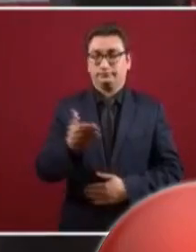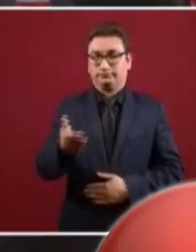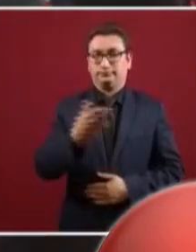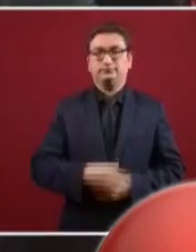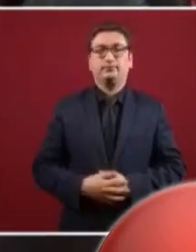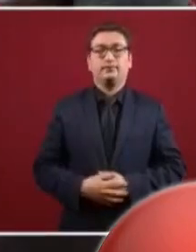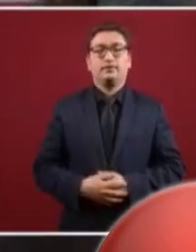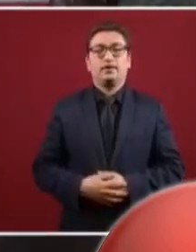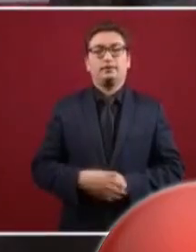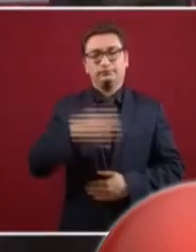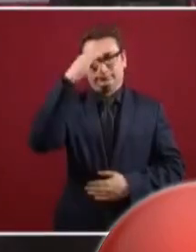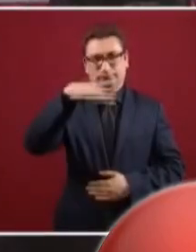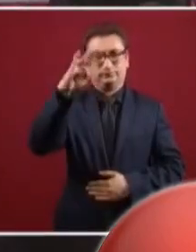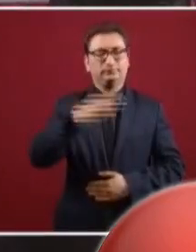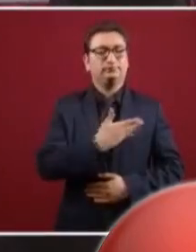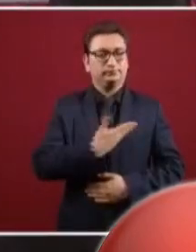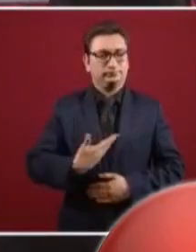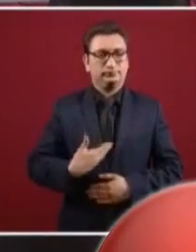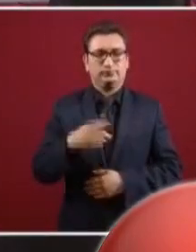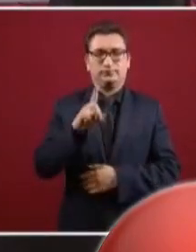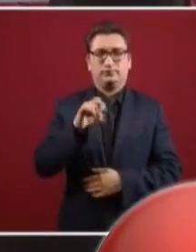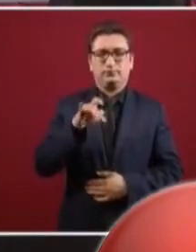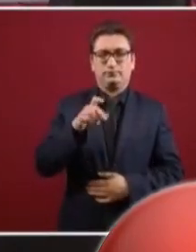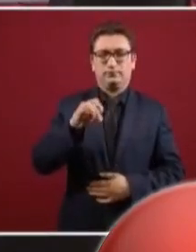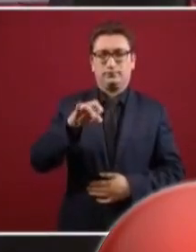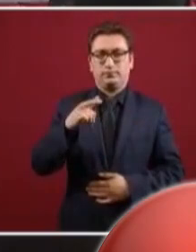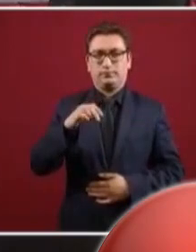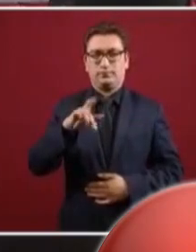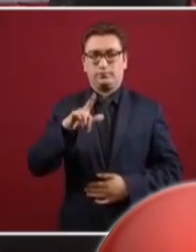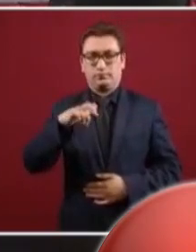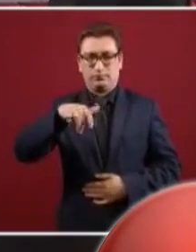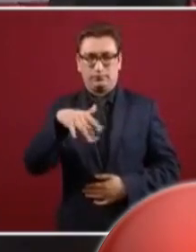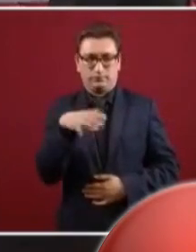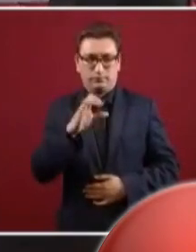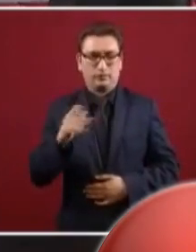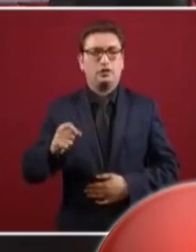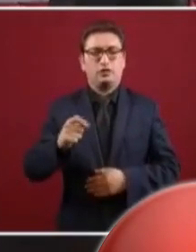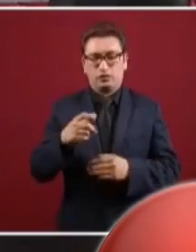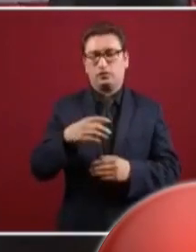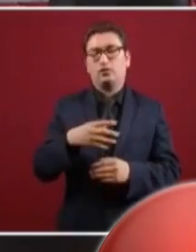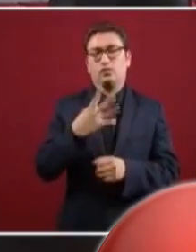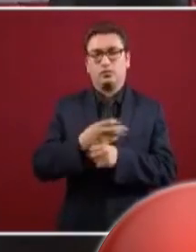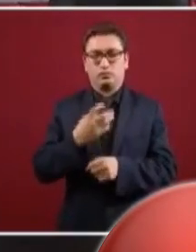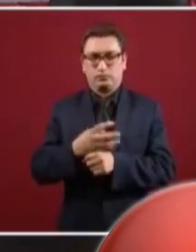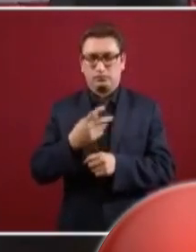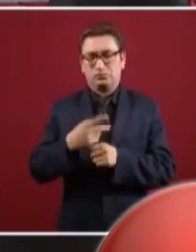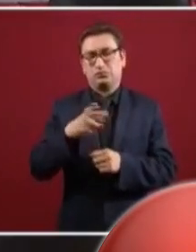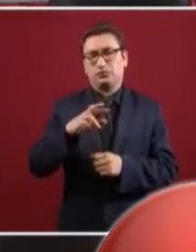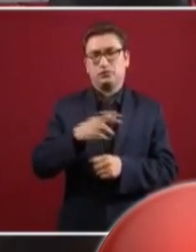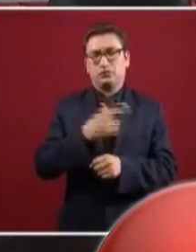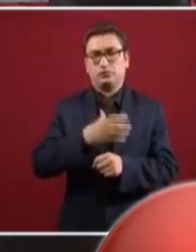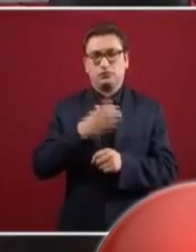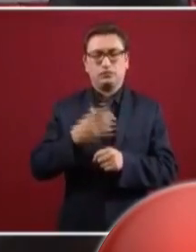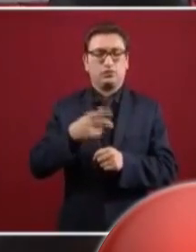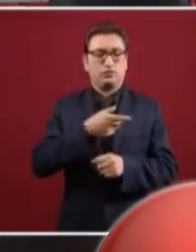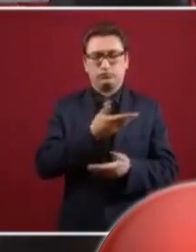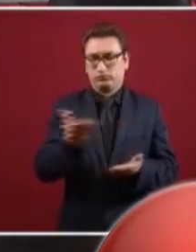Gracias, señor presidente. Muy buenos días. Daniel Marmolejo, La Cuarta República, Voces del Periodista, señores secretarios.